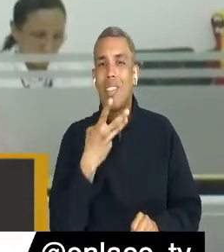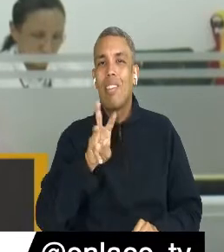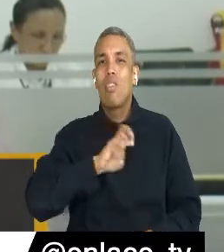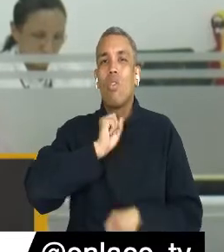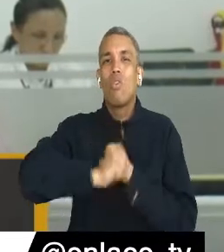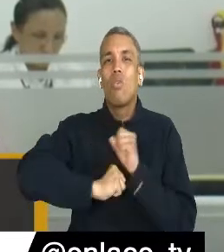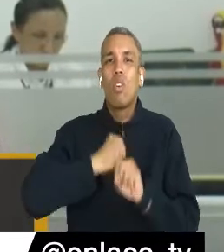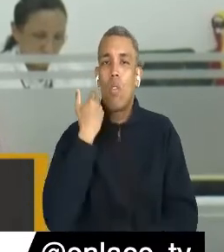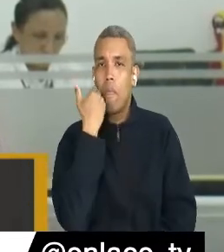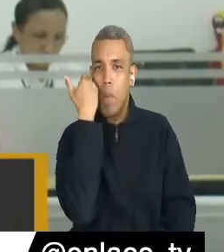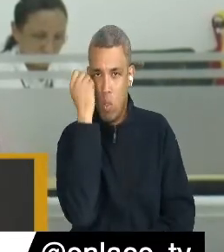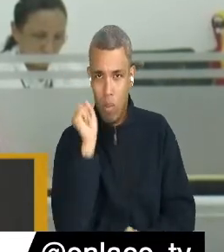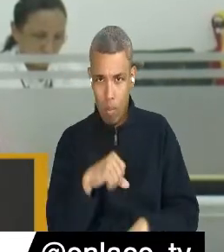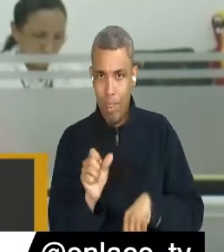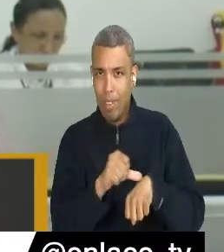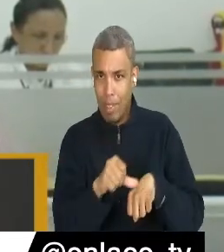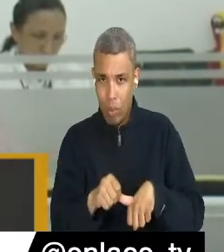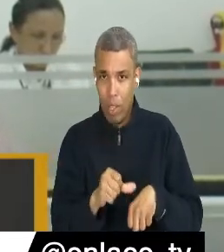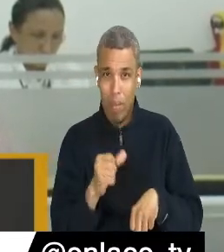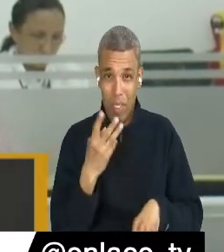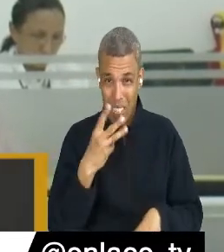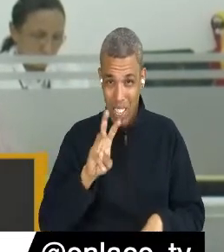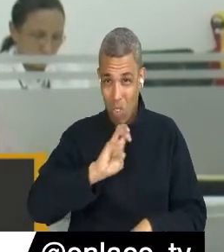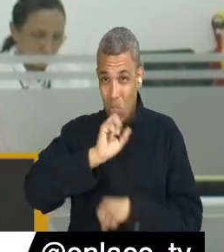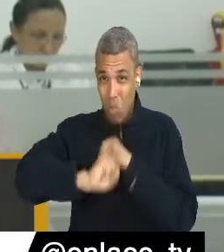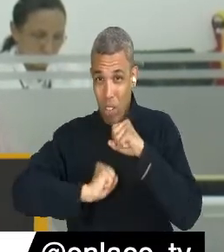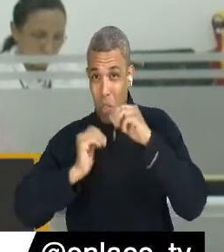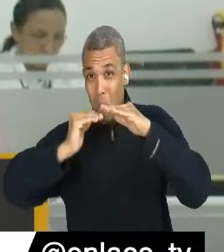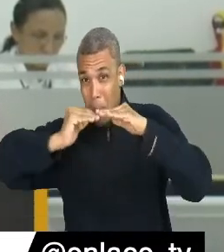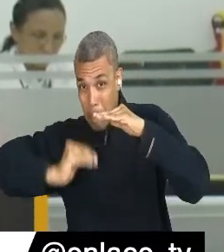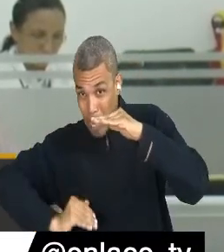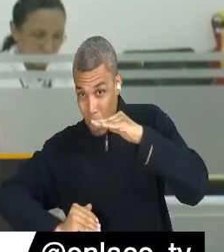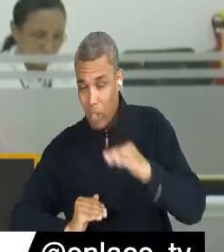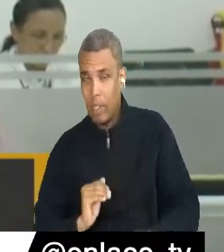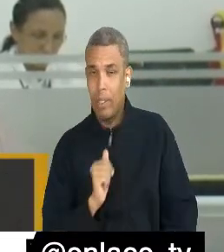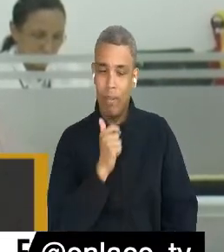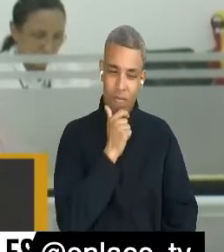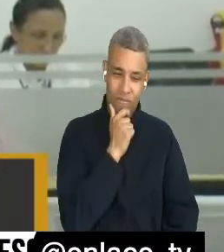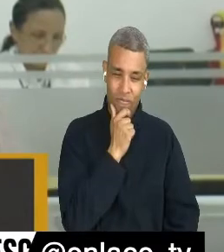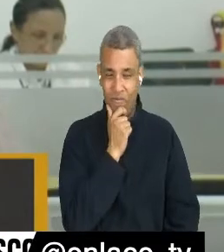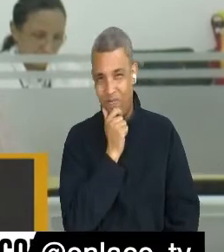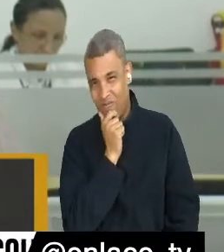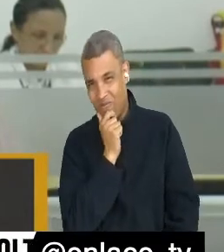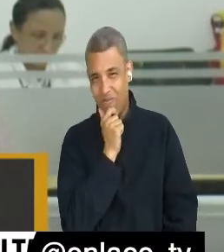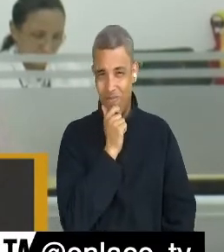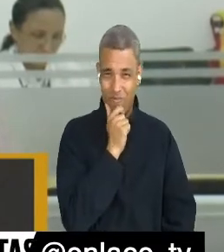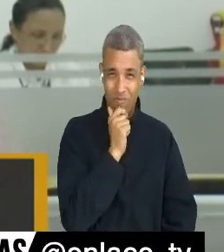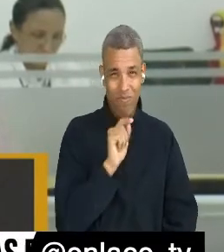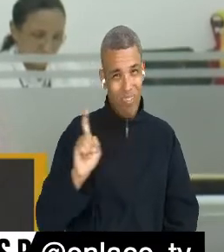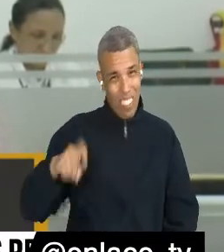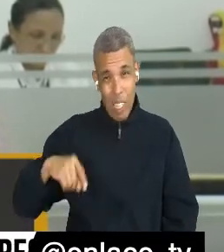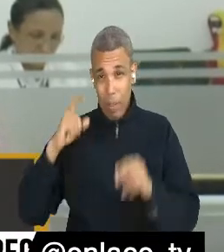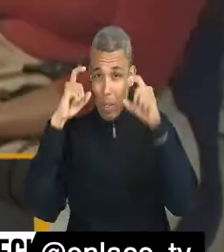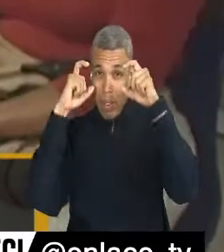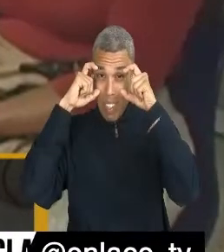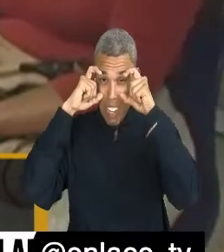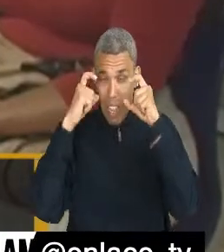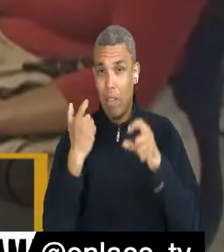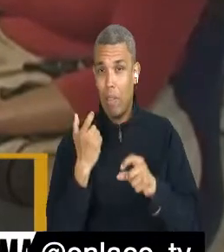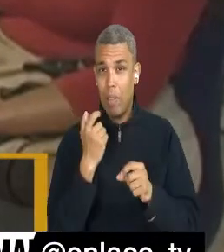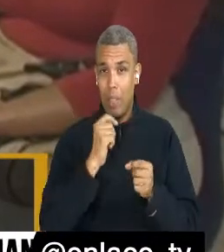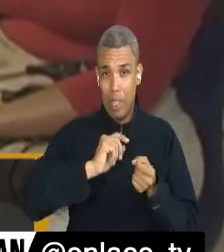personas aptas para hacerse esta cirugía. Las personas menores de 18 años tienen que seguir utilizando sus gafas y sus lentes